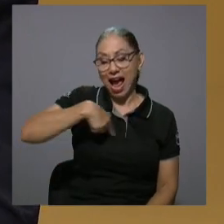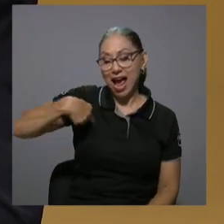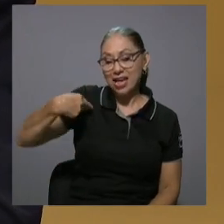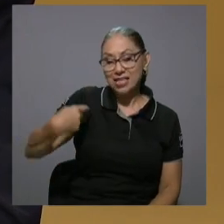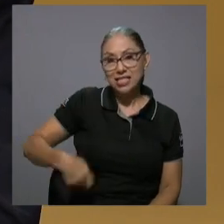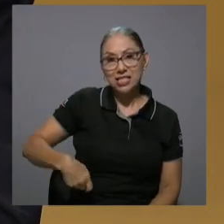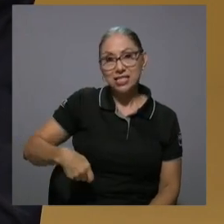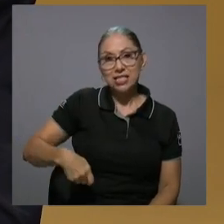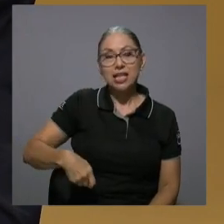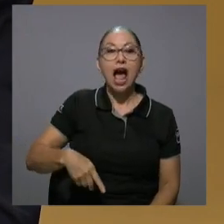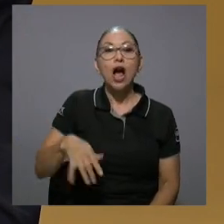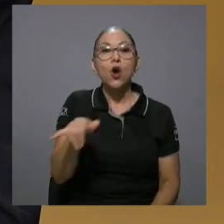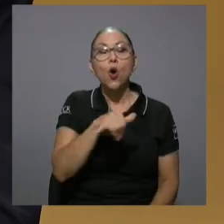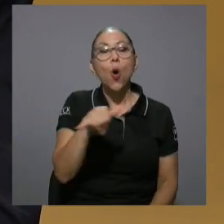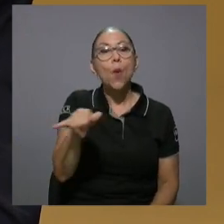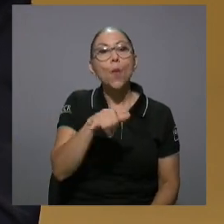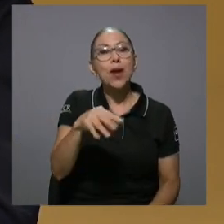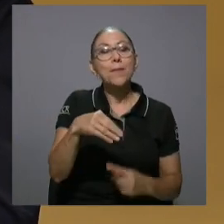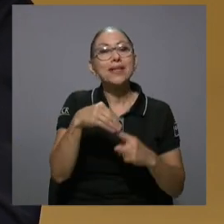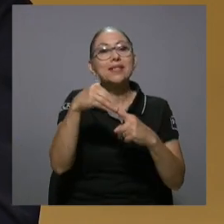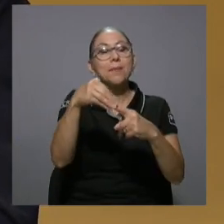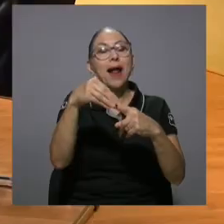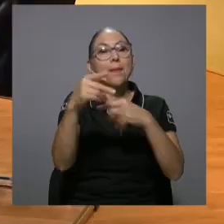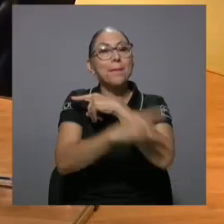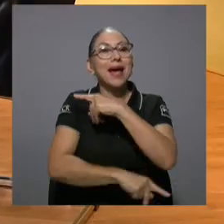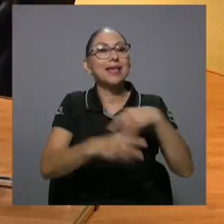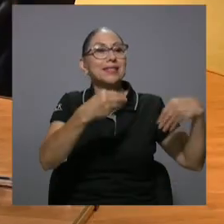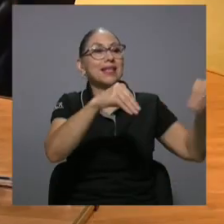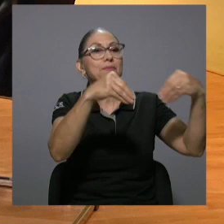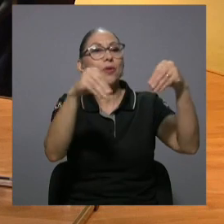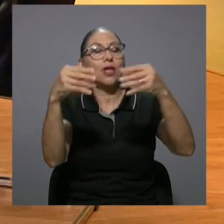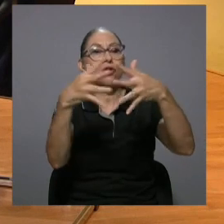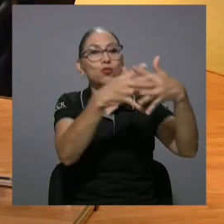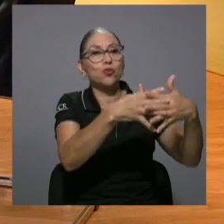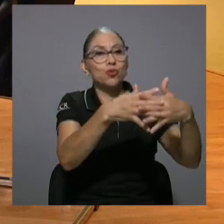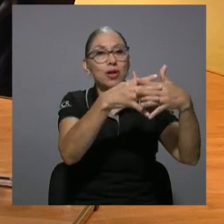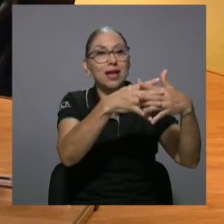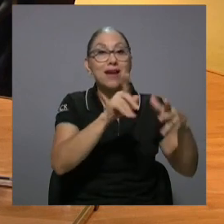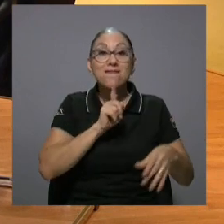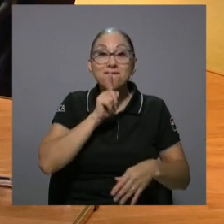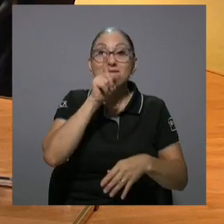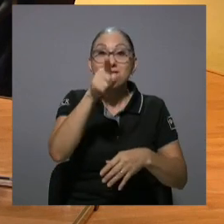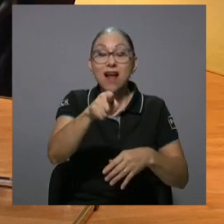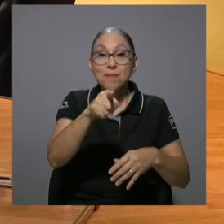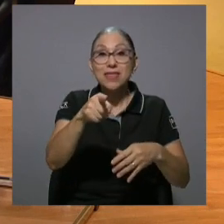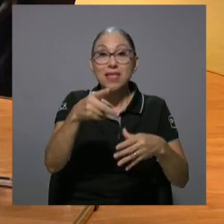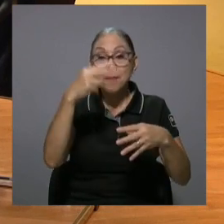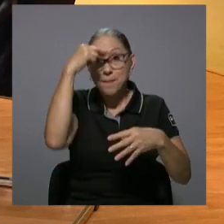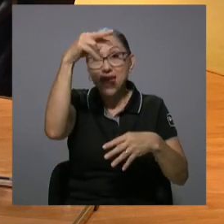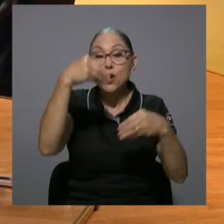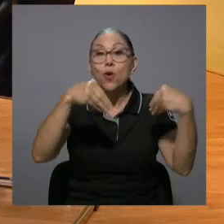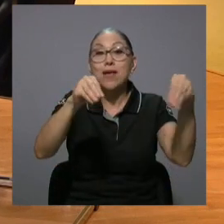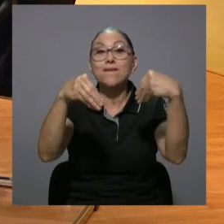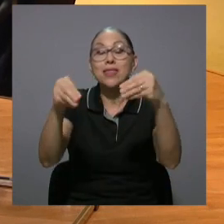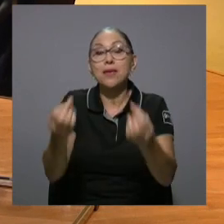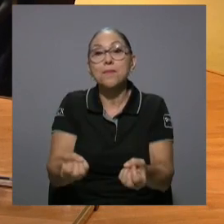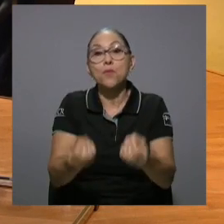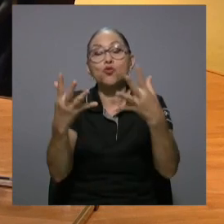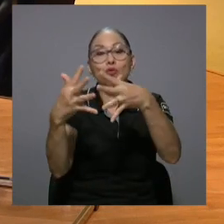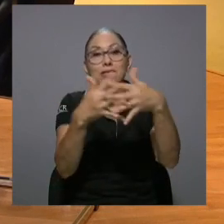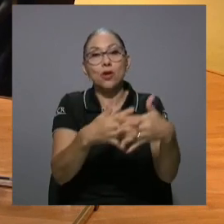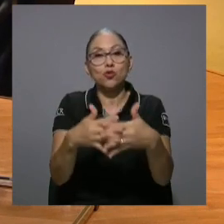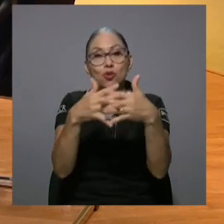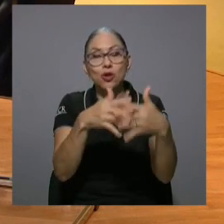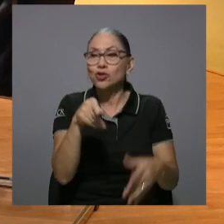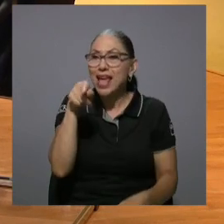hacia Estados Unidos. O sea, el mercado estadounidense es fundamental para México y yo creo que eso hasta cierto punto es